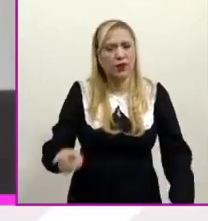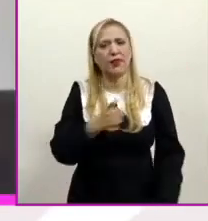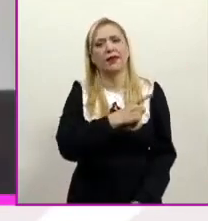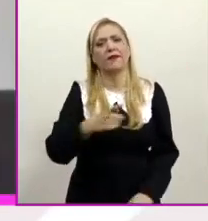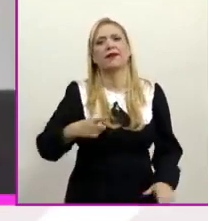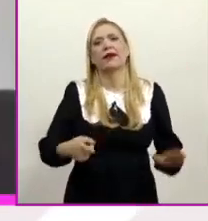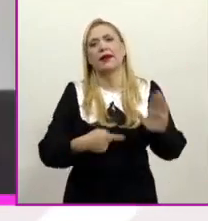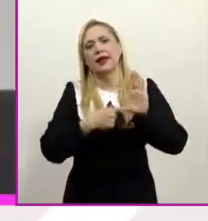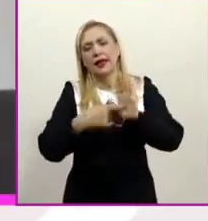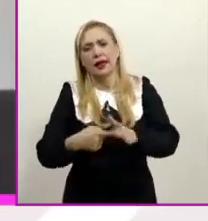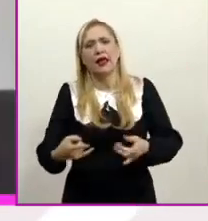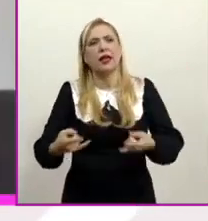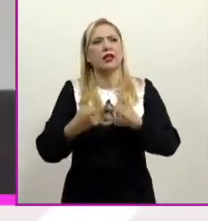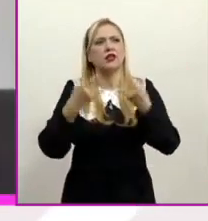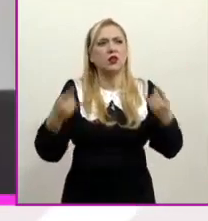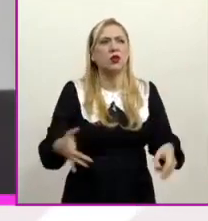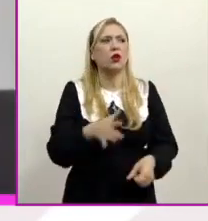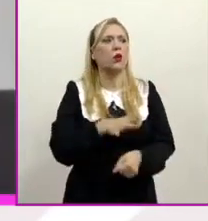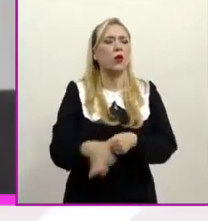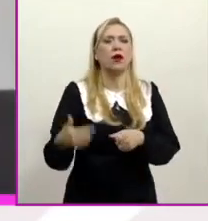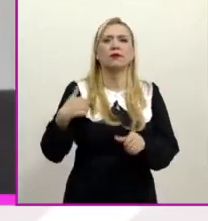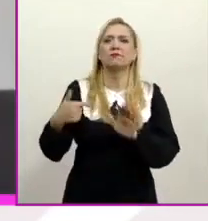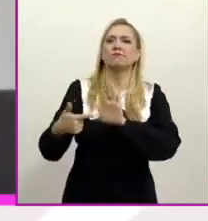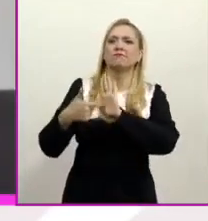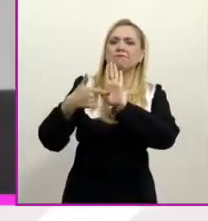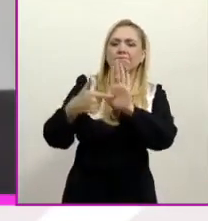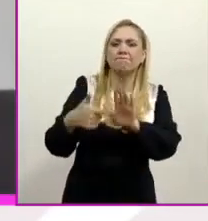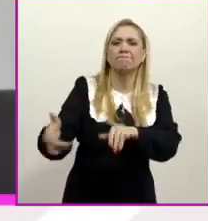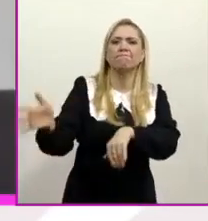¿Qué historias estamos contando también?